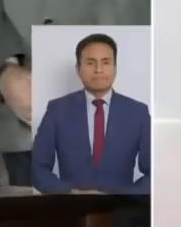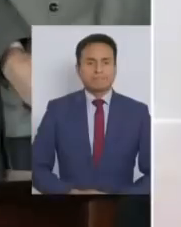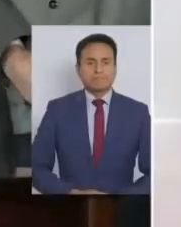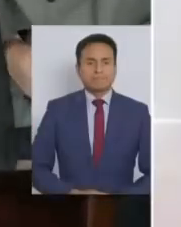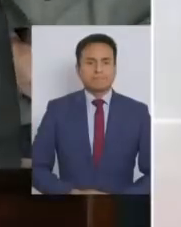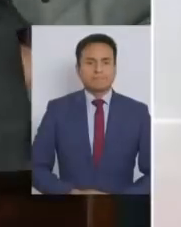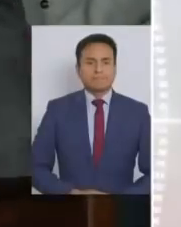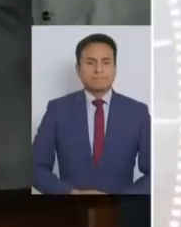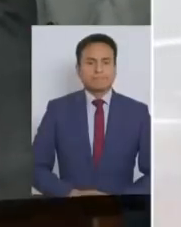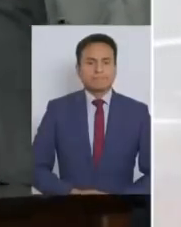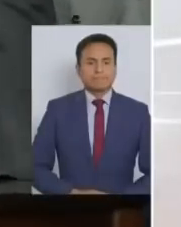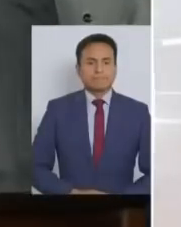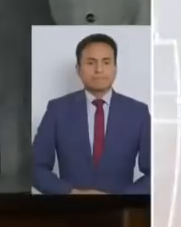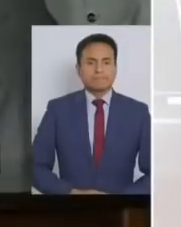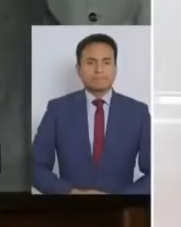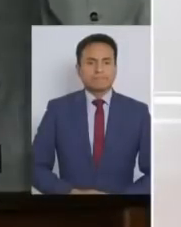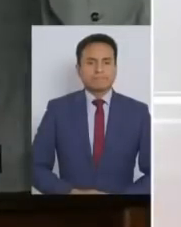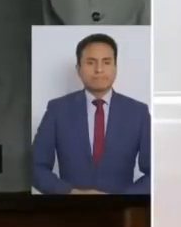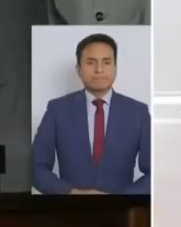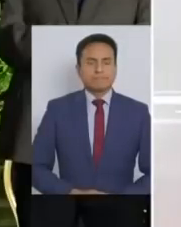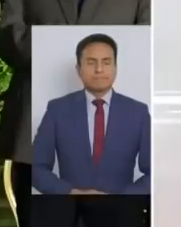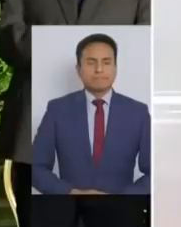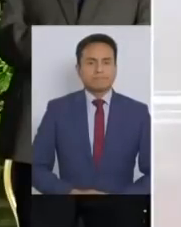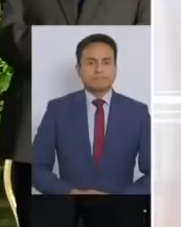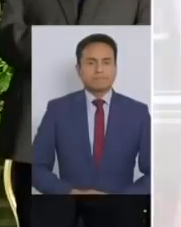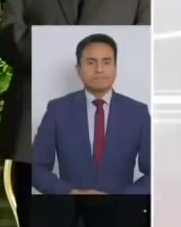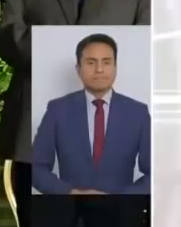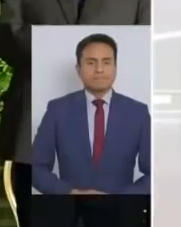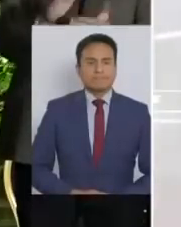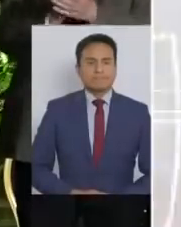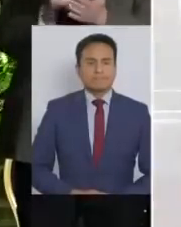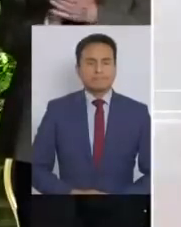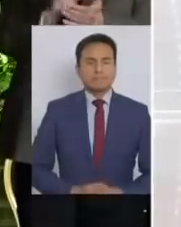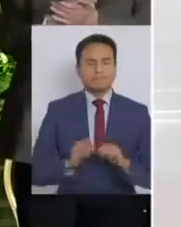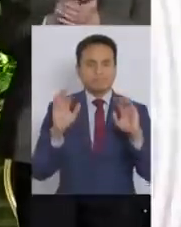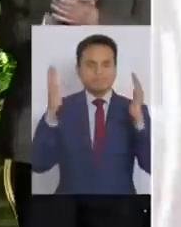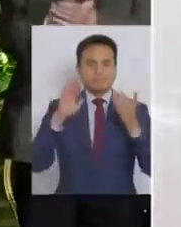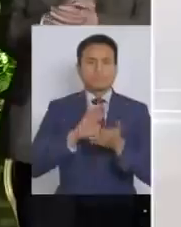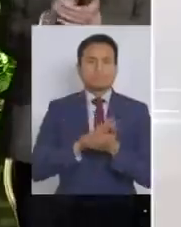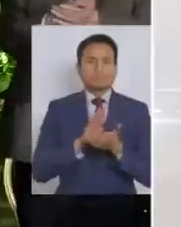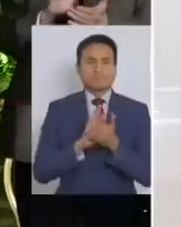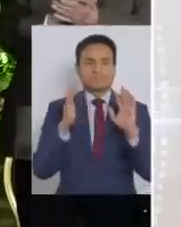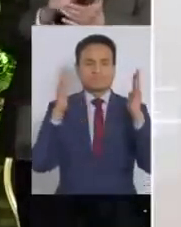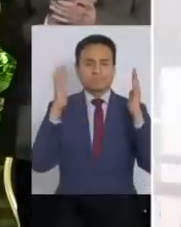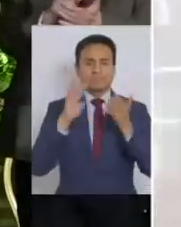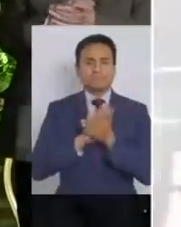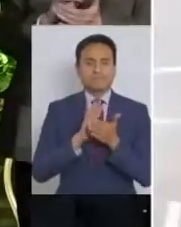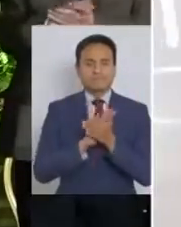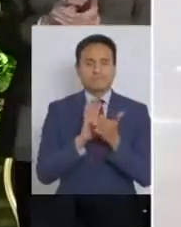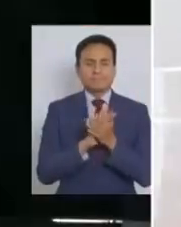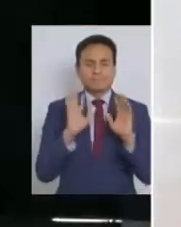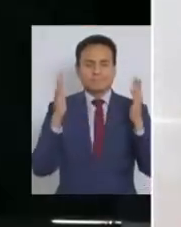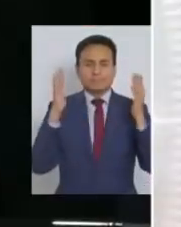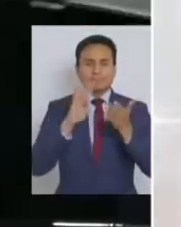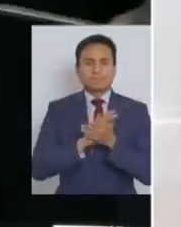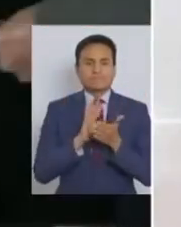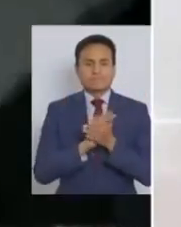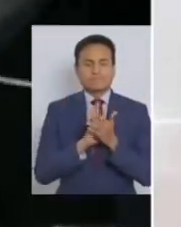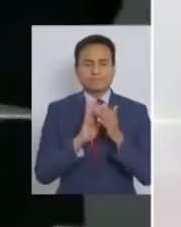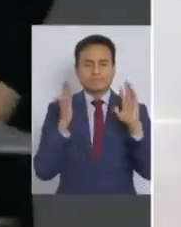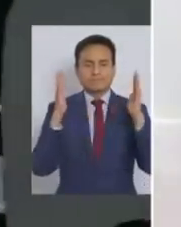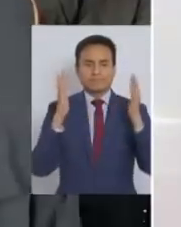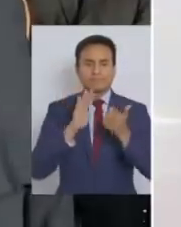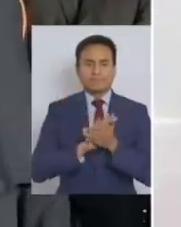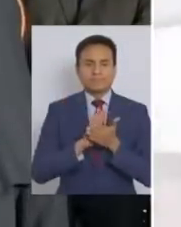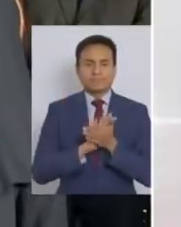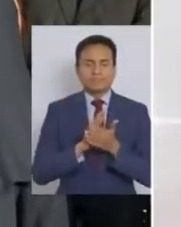Por lo tanto, tal como lo dijimos ayer, nosotros creemos que este es un muy buen punto de partida, que se requiere ahora rápidamente empezar a discutir, que obviamente se le